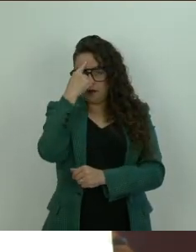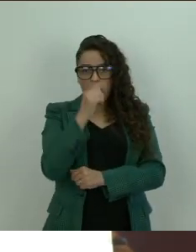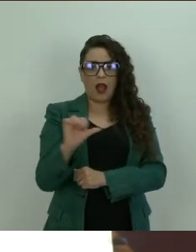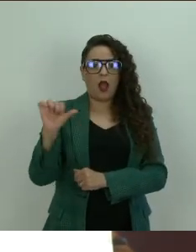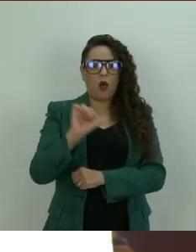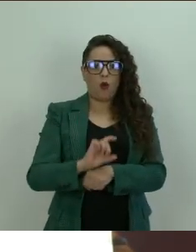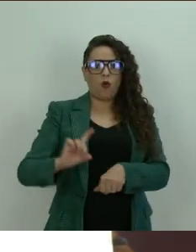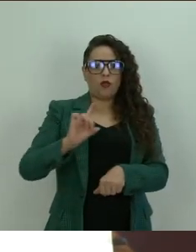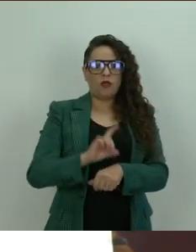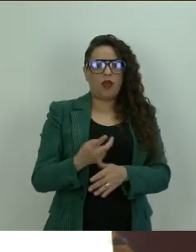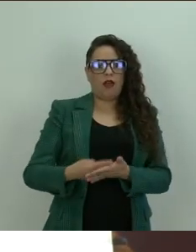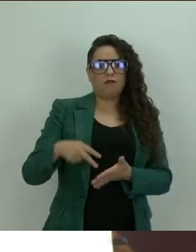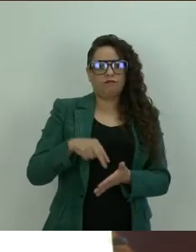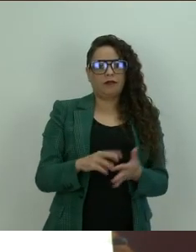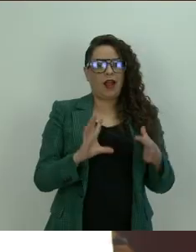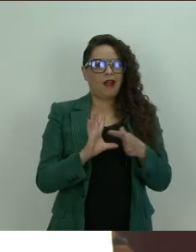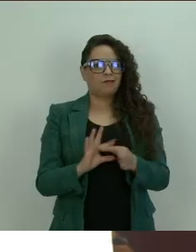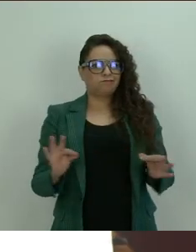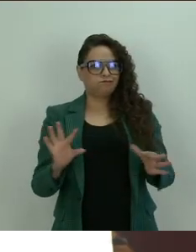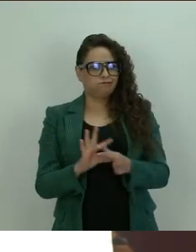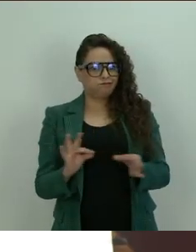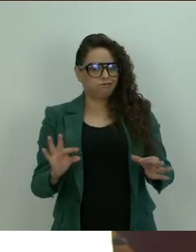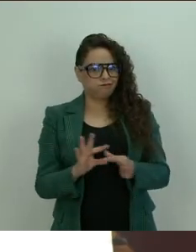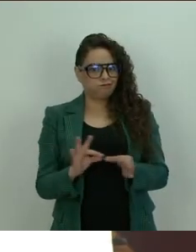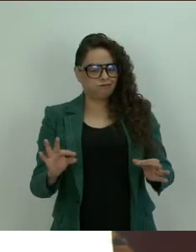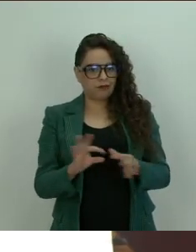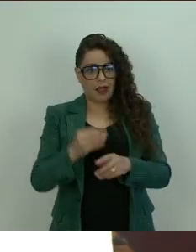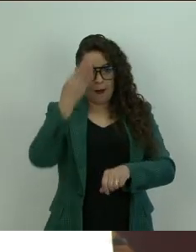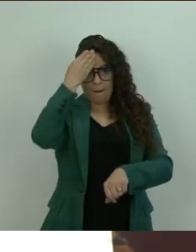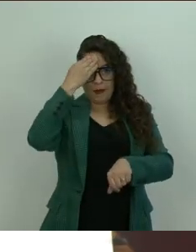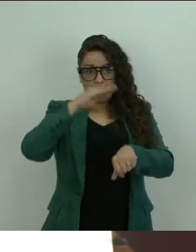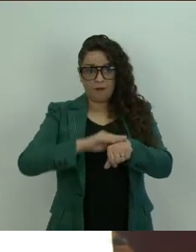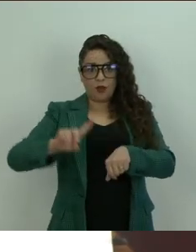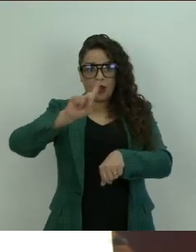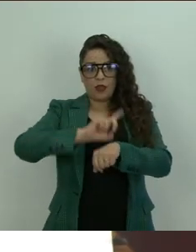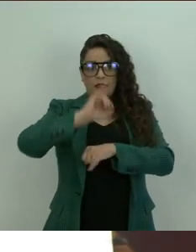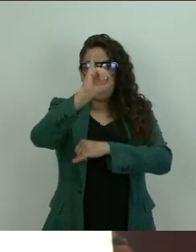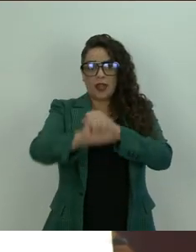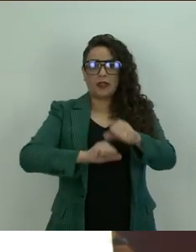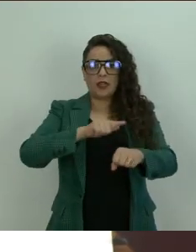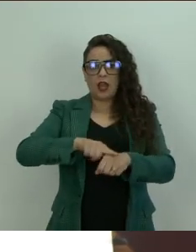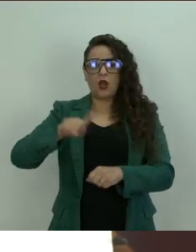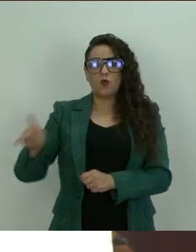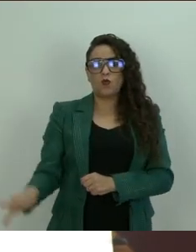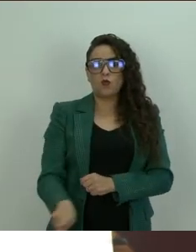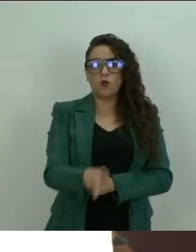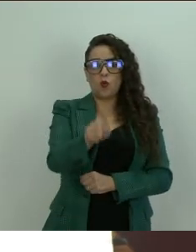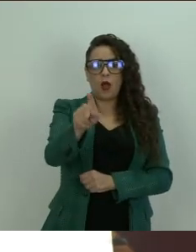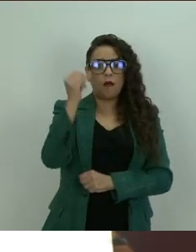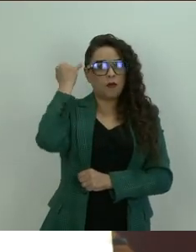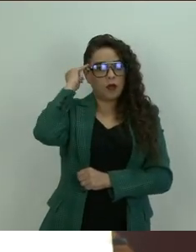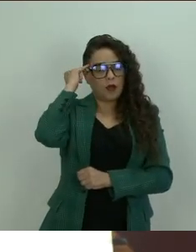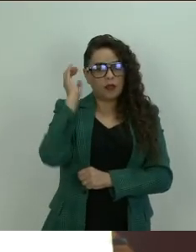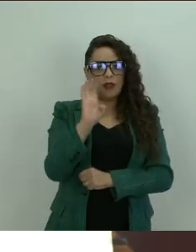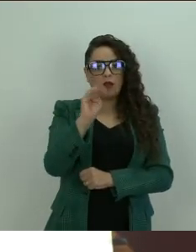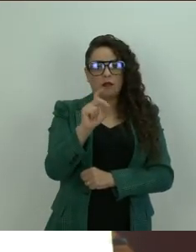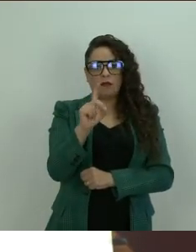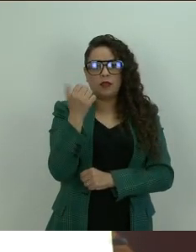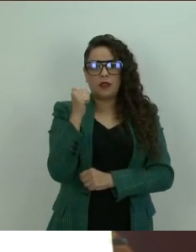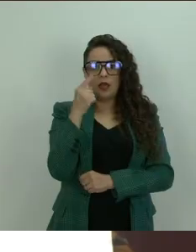Una cuestión central en el marco de la conmemoración del Día Internacional de los Pueblos Indígenas, este fue 9 de agosto de cada